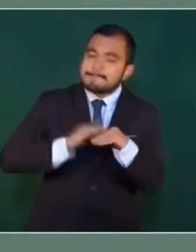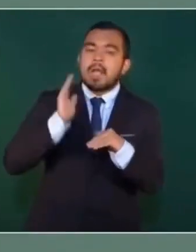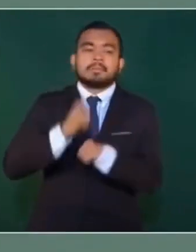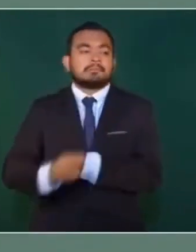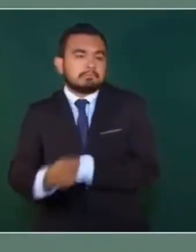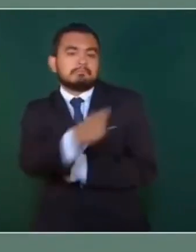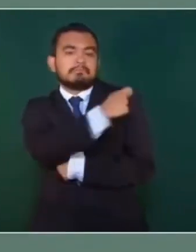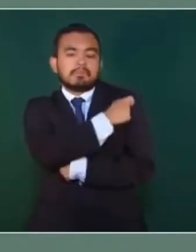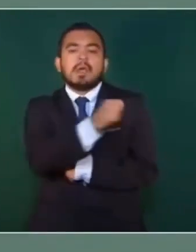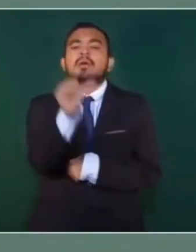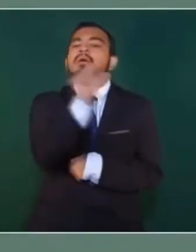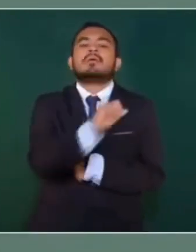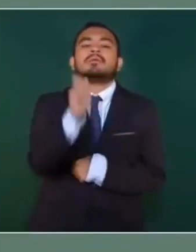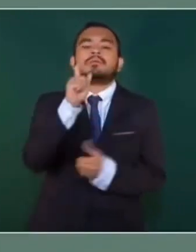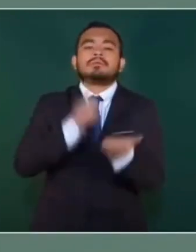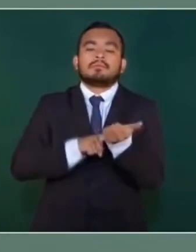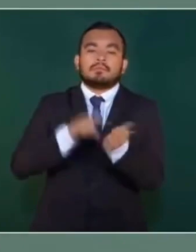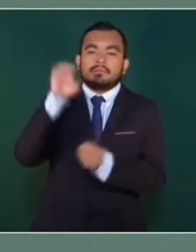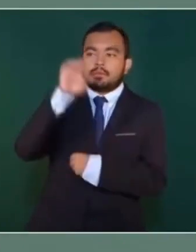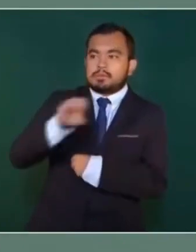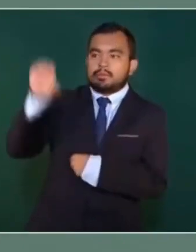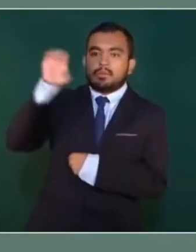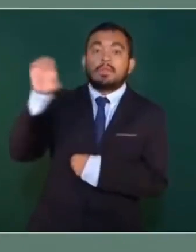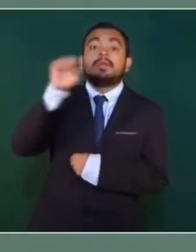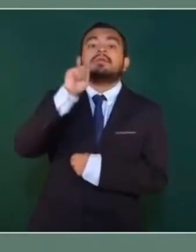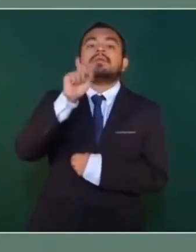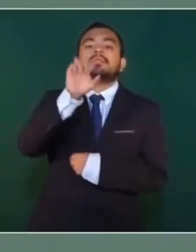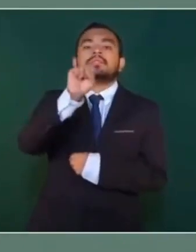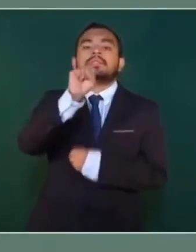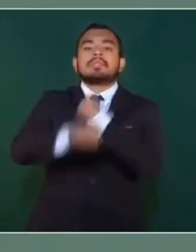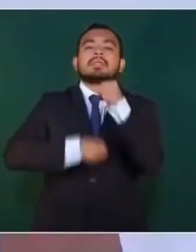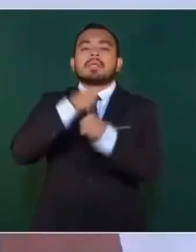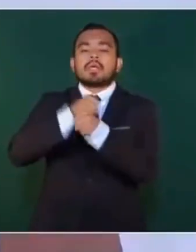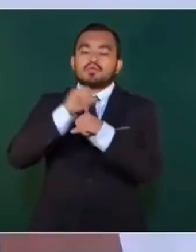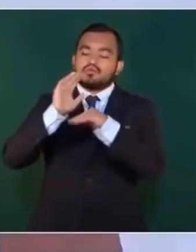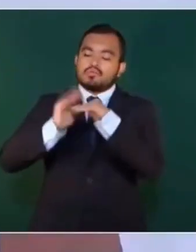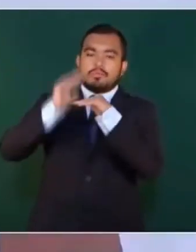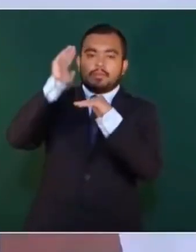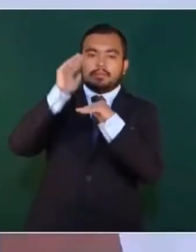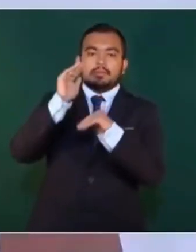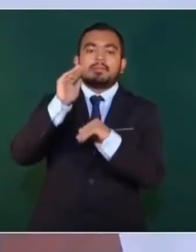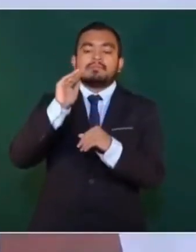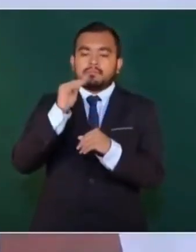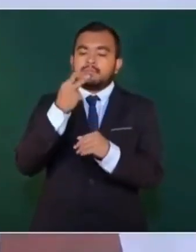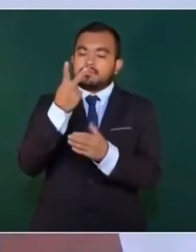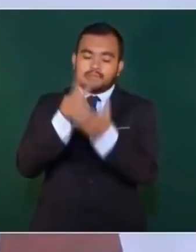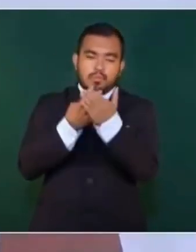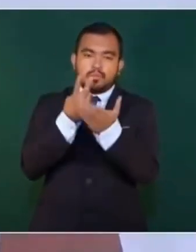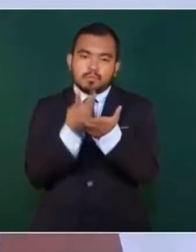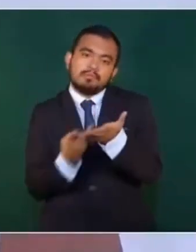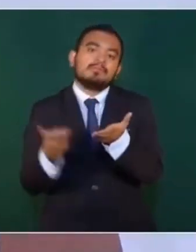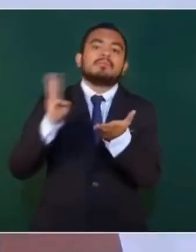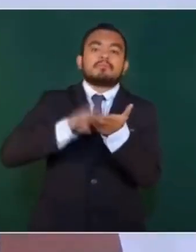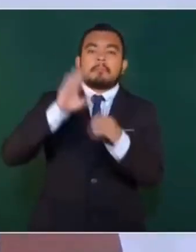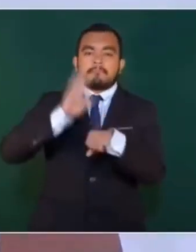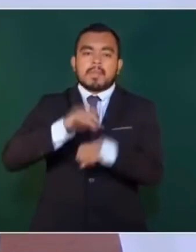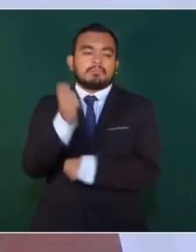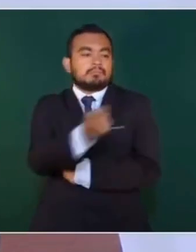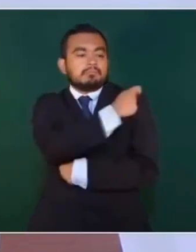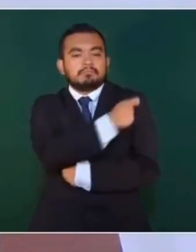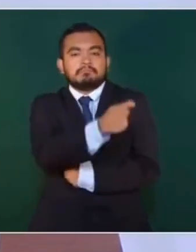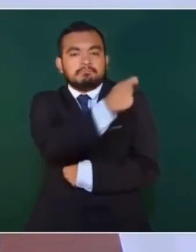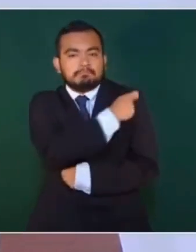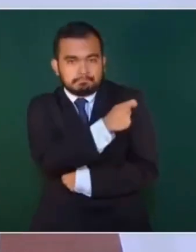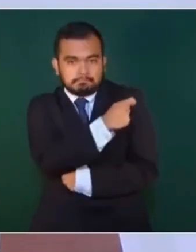personas adultas mayores, 60 años y más. Refuerzo en personas adultas mayores de 60 años y más.